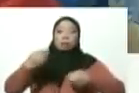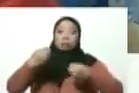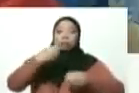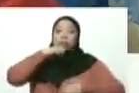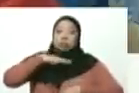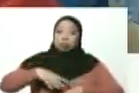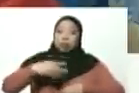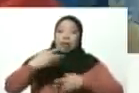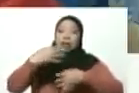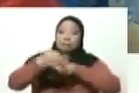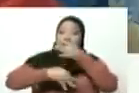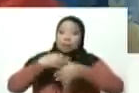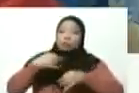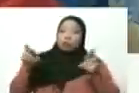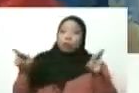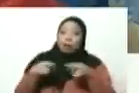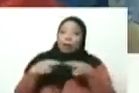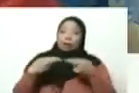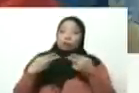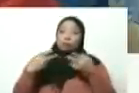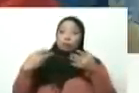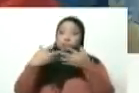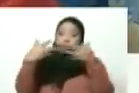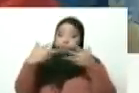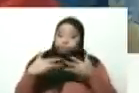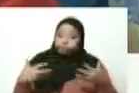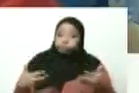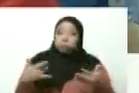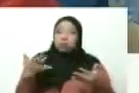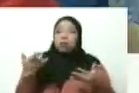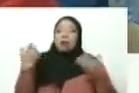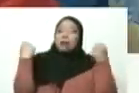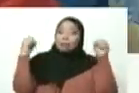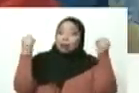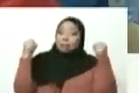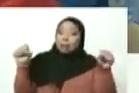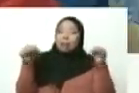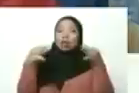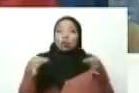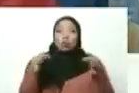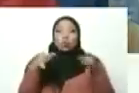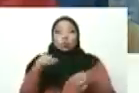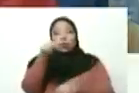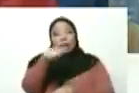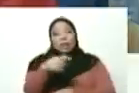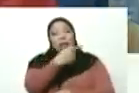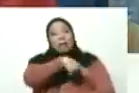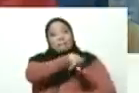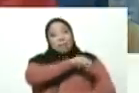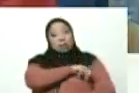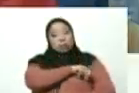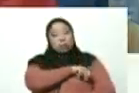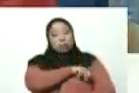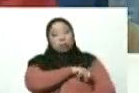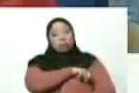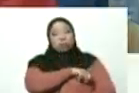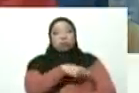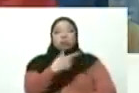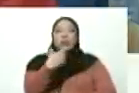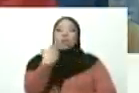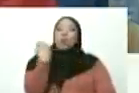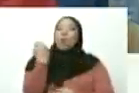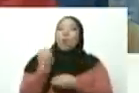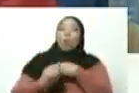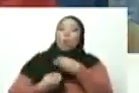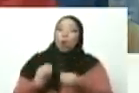al cual hecho referencia se ha vuelto una práctica habitual en españa' autodenominarse